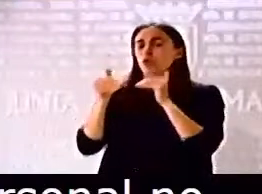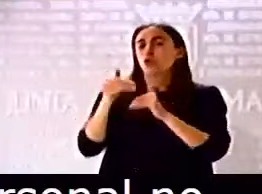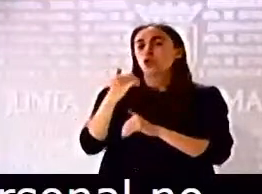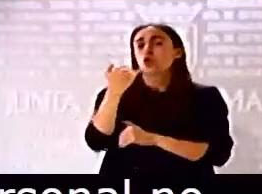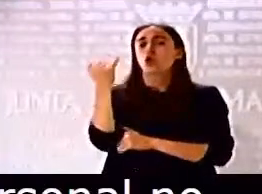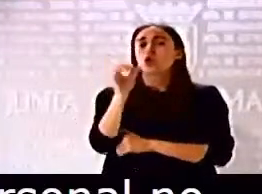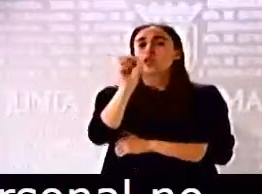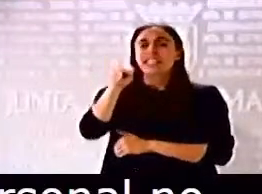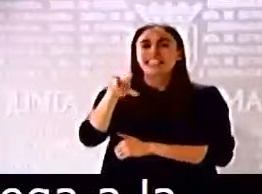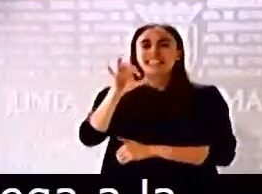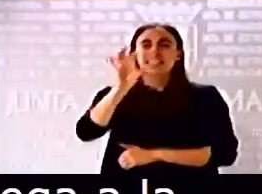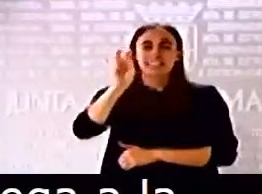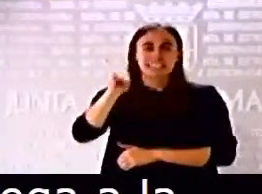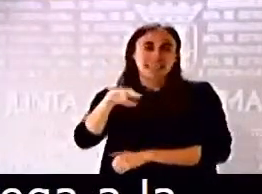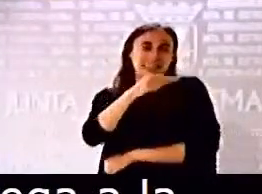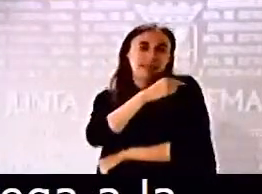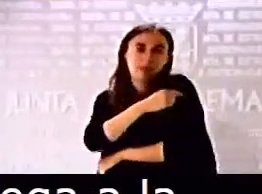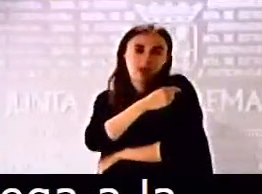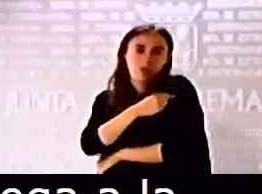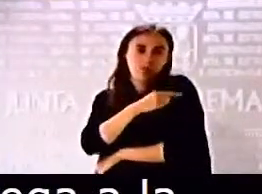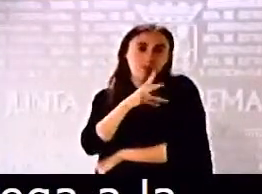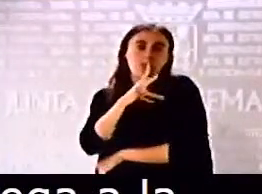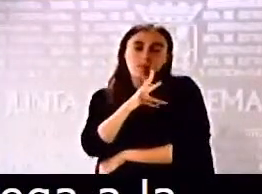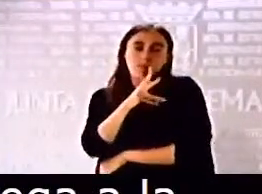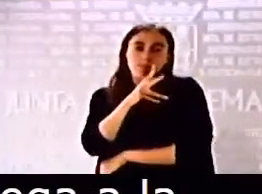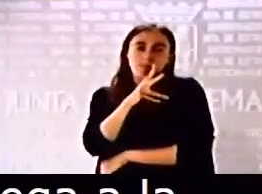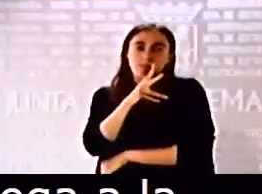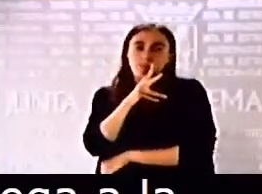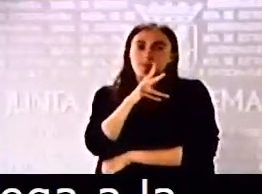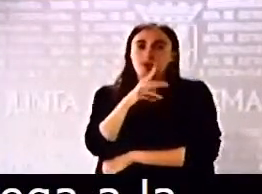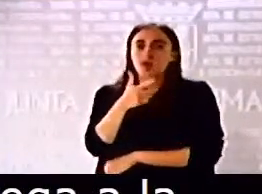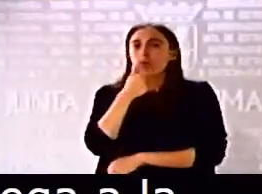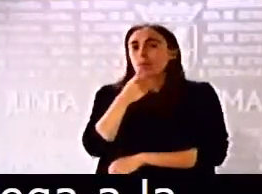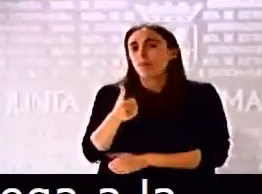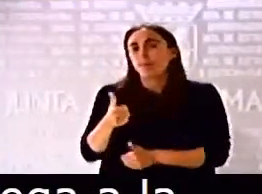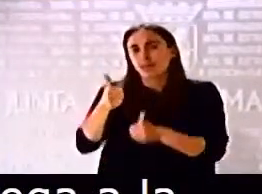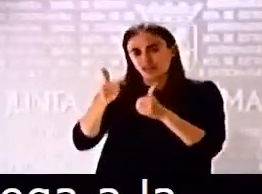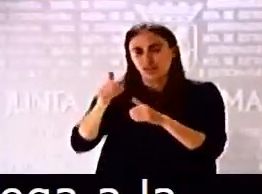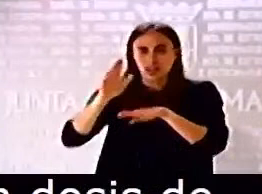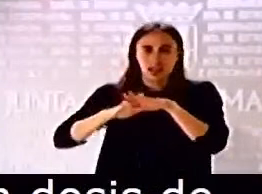muchísimo más versátiles a la hora de poderlas